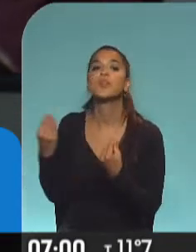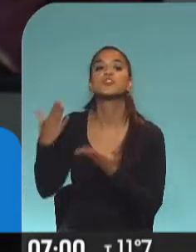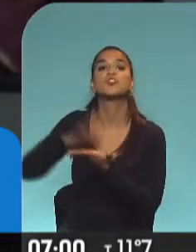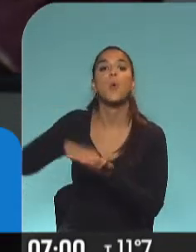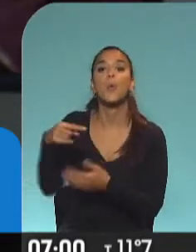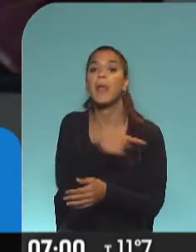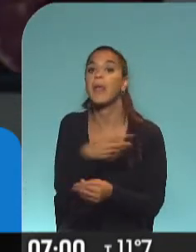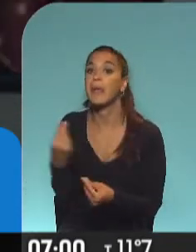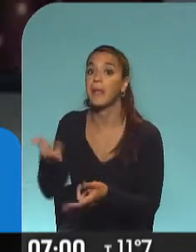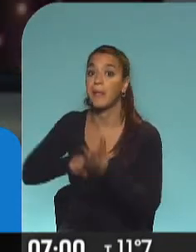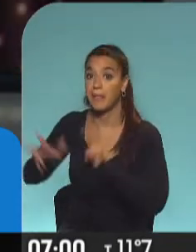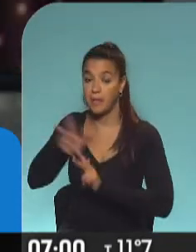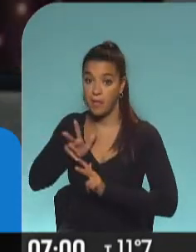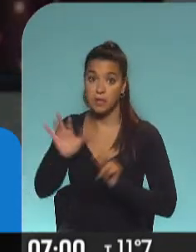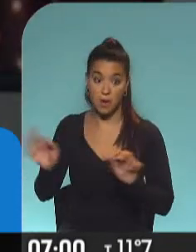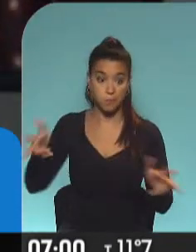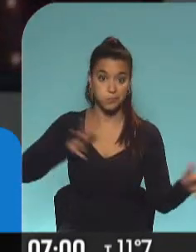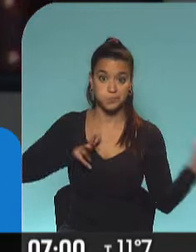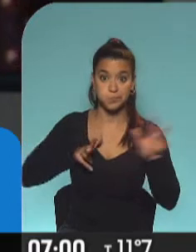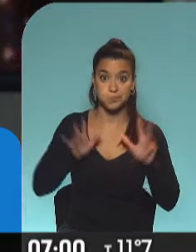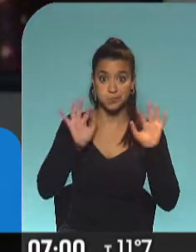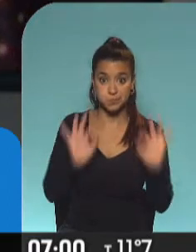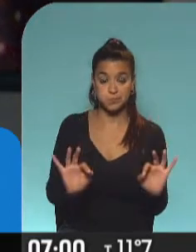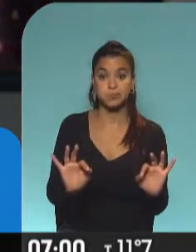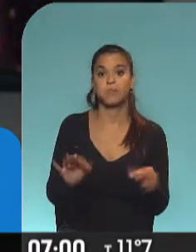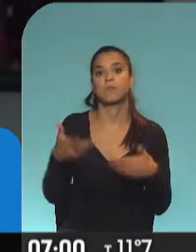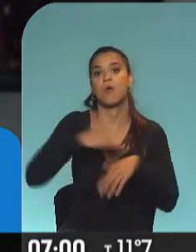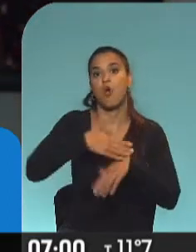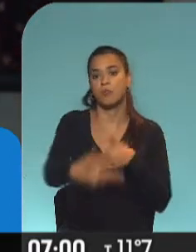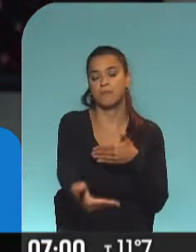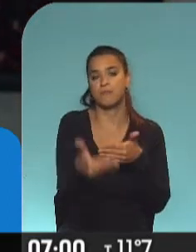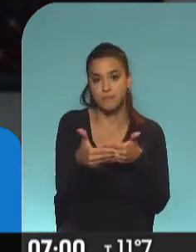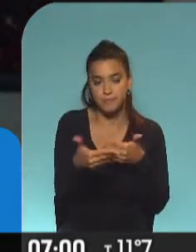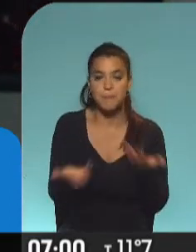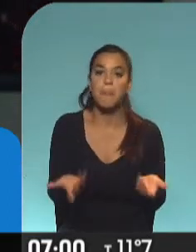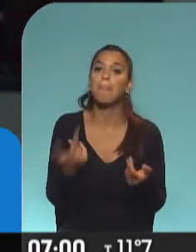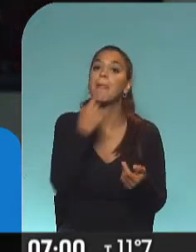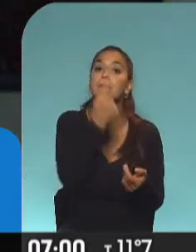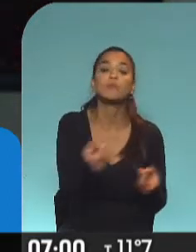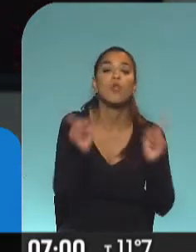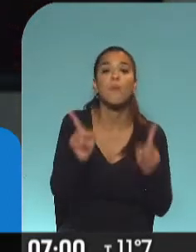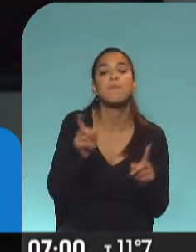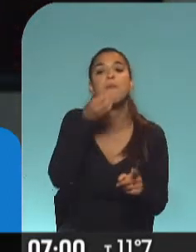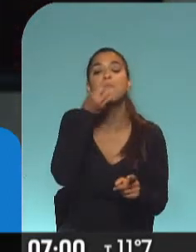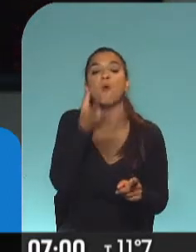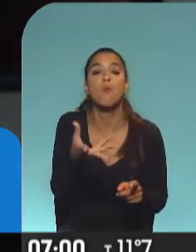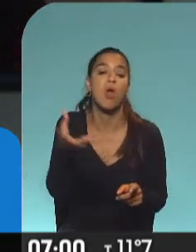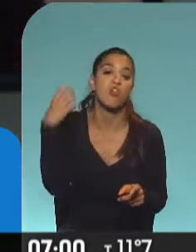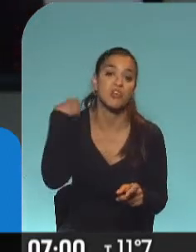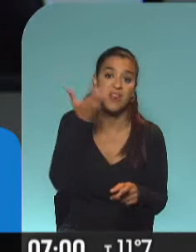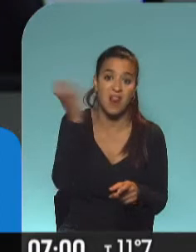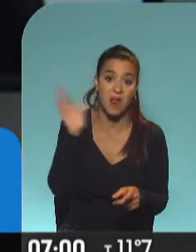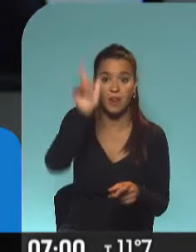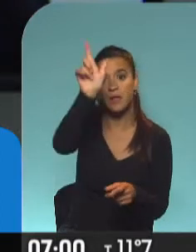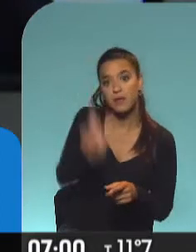eso? Y después que se produce esto, aquí se acortaron todos los plazos, le preguntan lo mismo al Procurador General de la Nación, en este